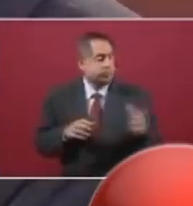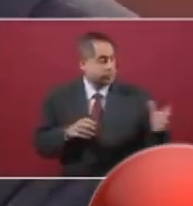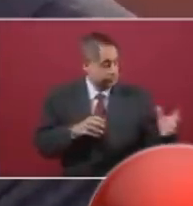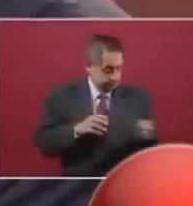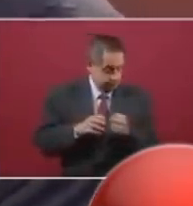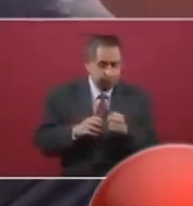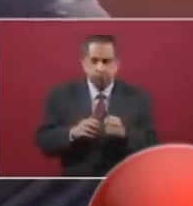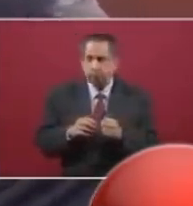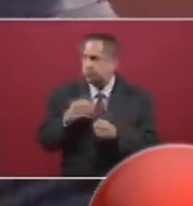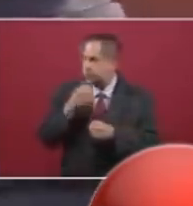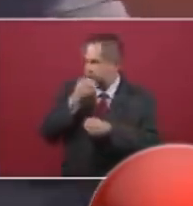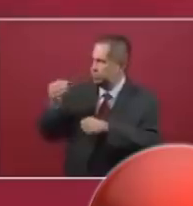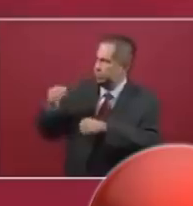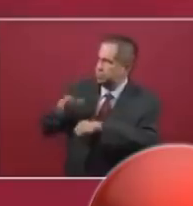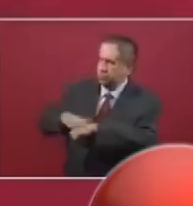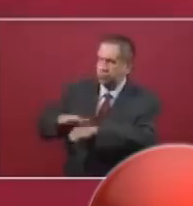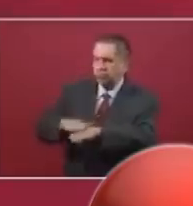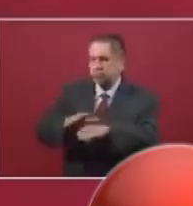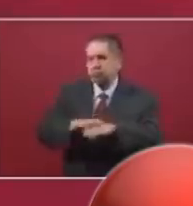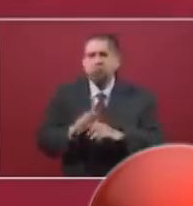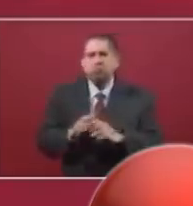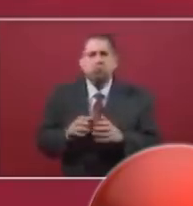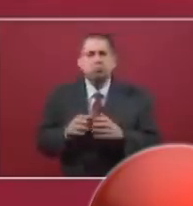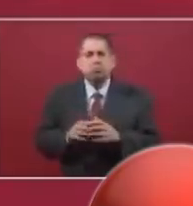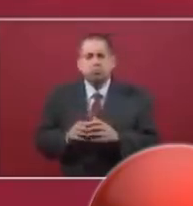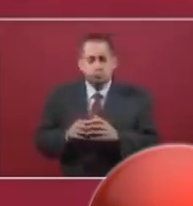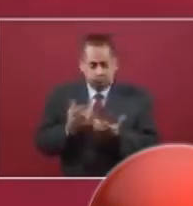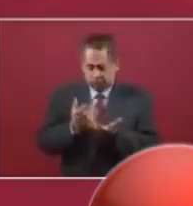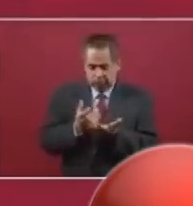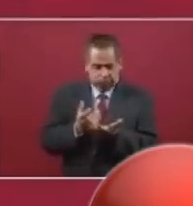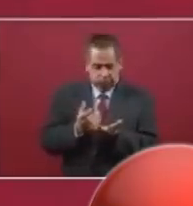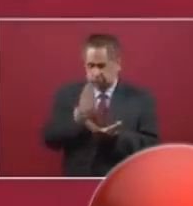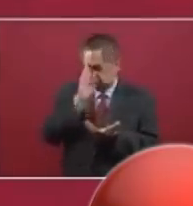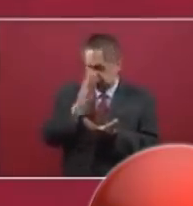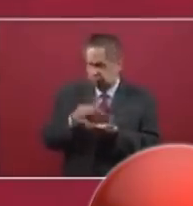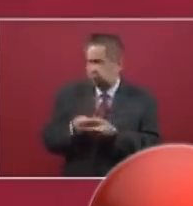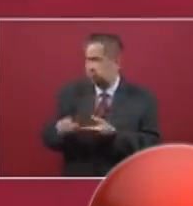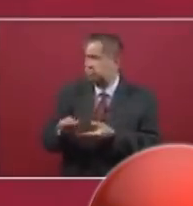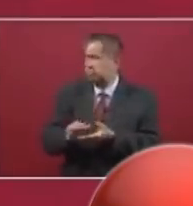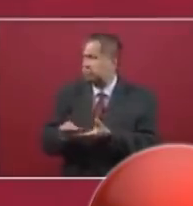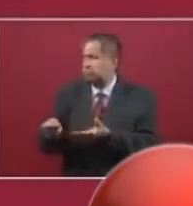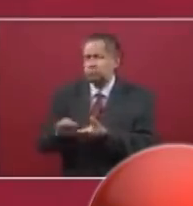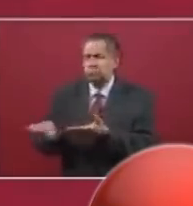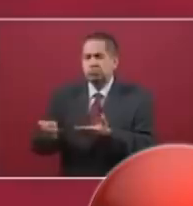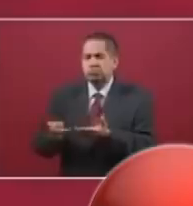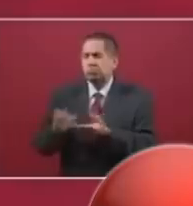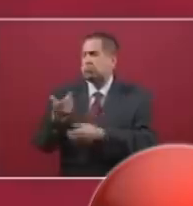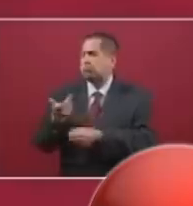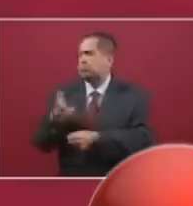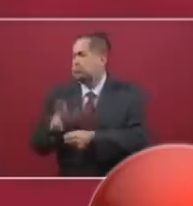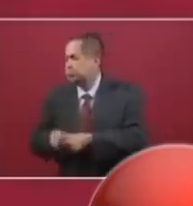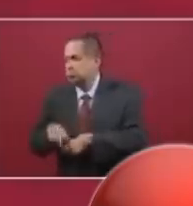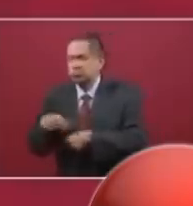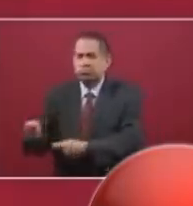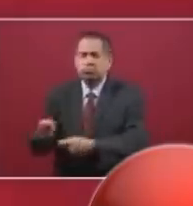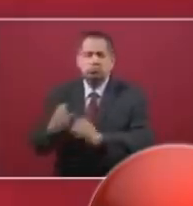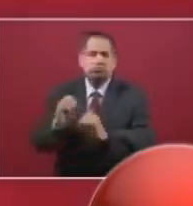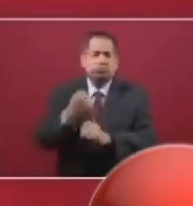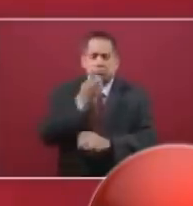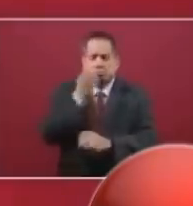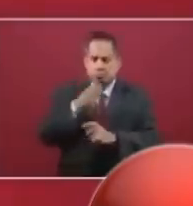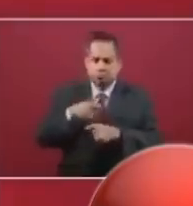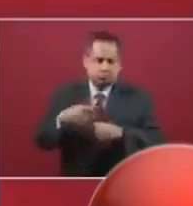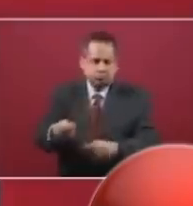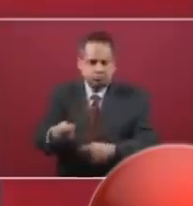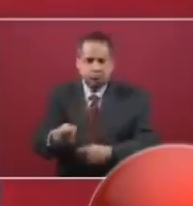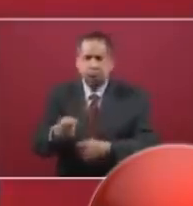informe y destine ese fondo a un hospital, a una